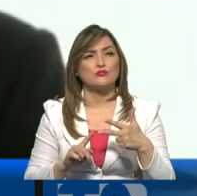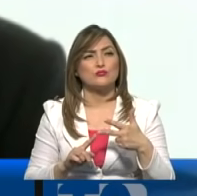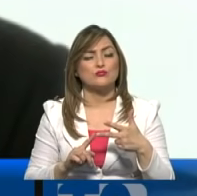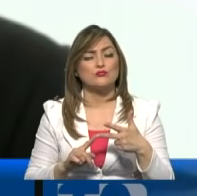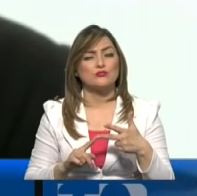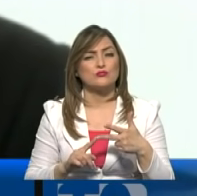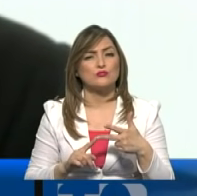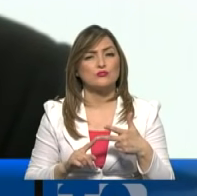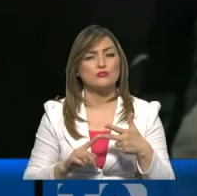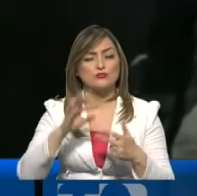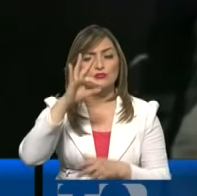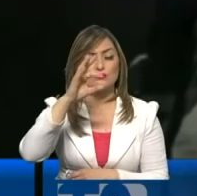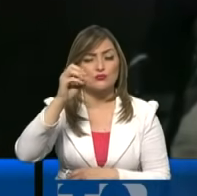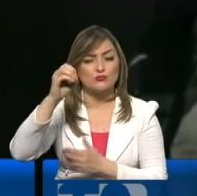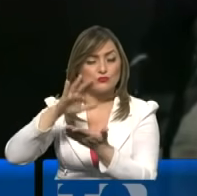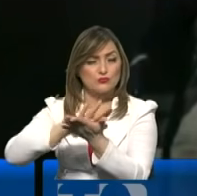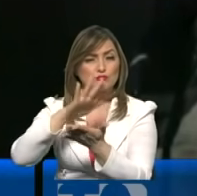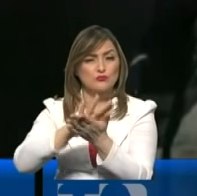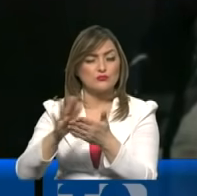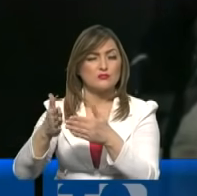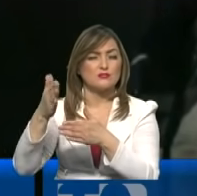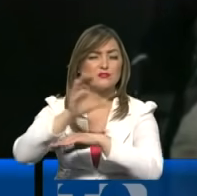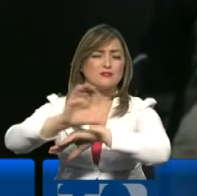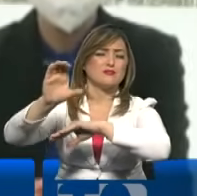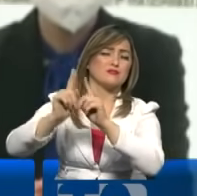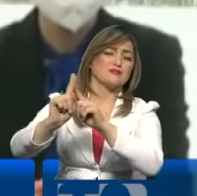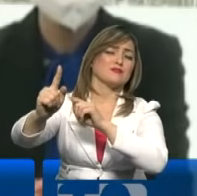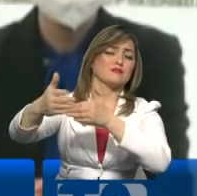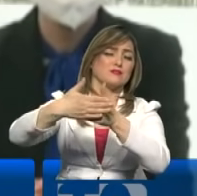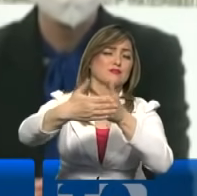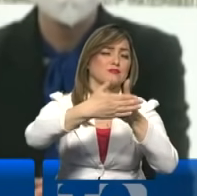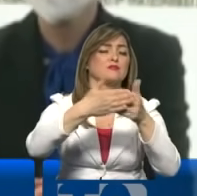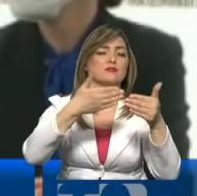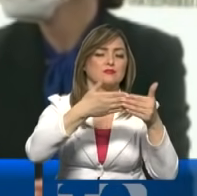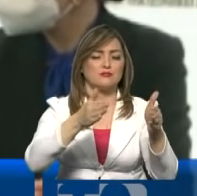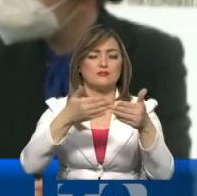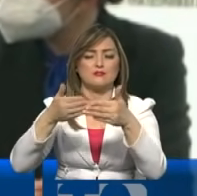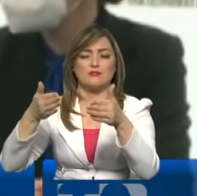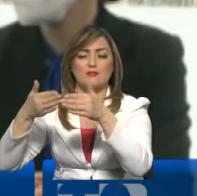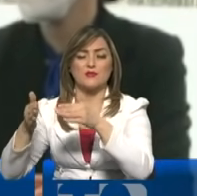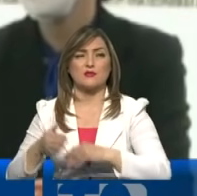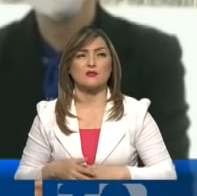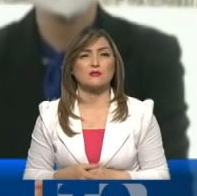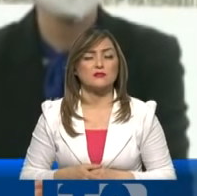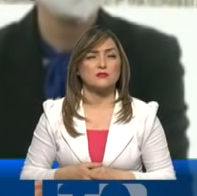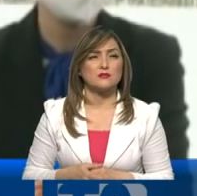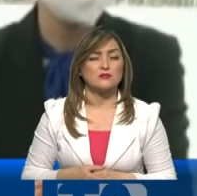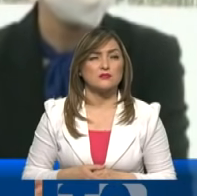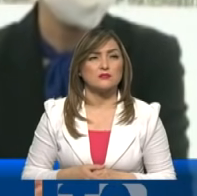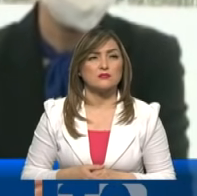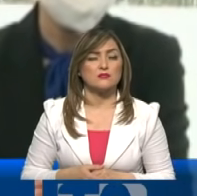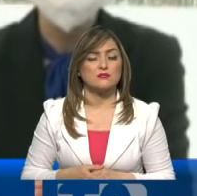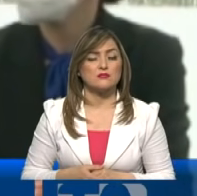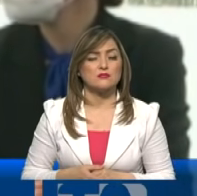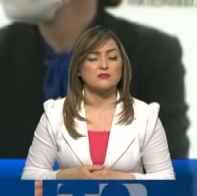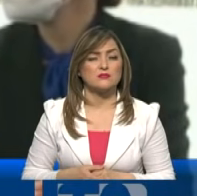de al menos 900 escuelas rurales en todo el país que fueron cerradas en días anteriores, se impulsa